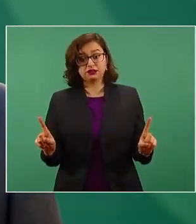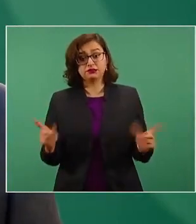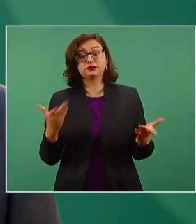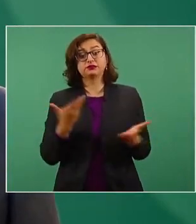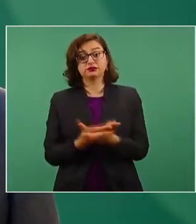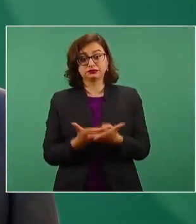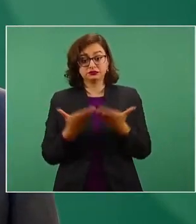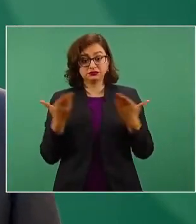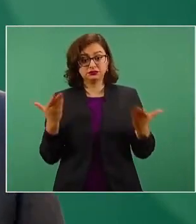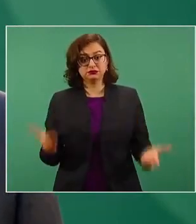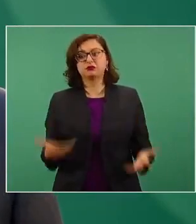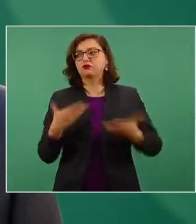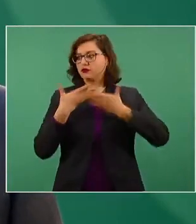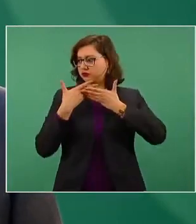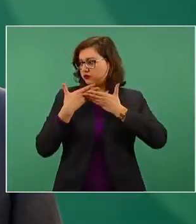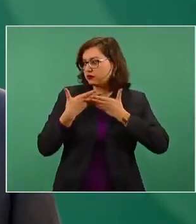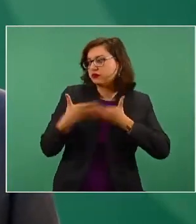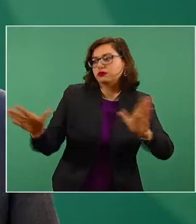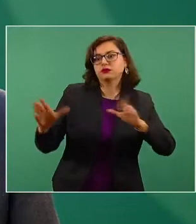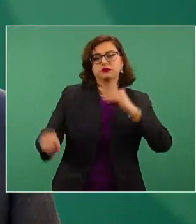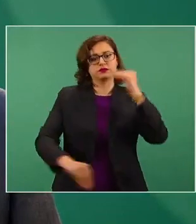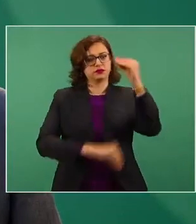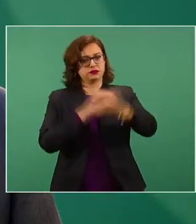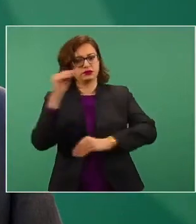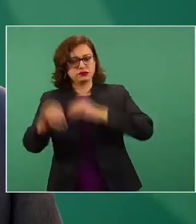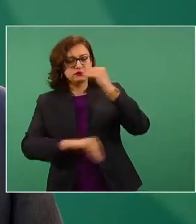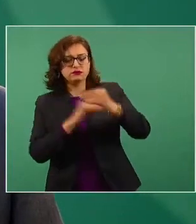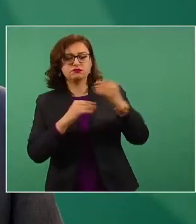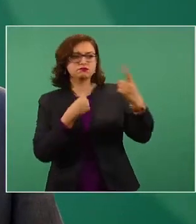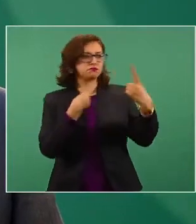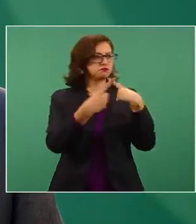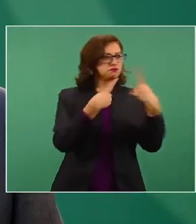hay más debate, hay